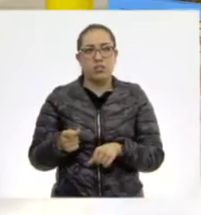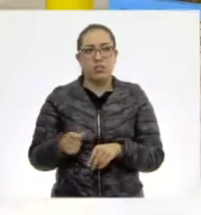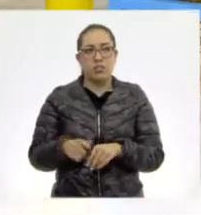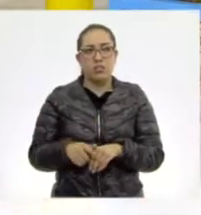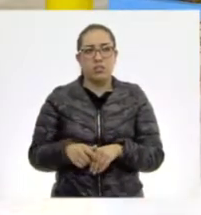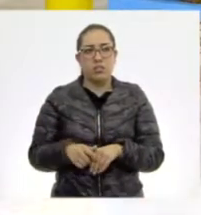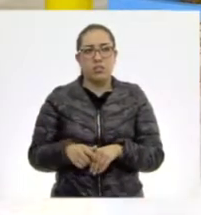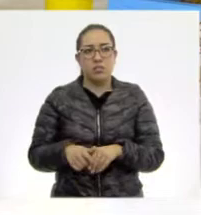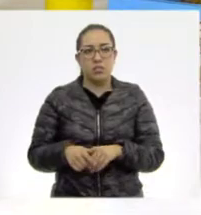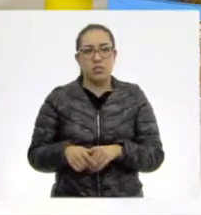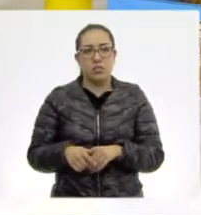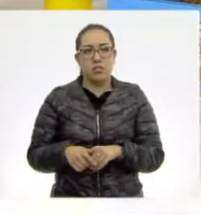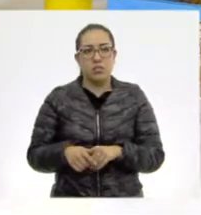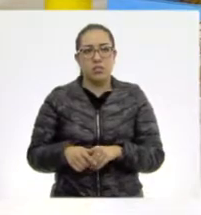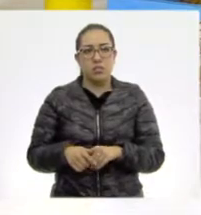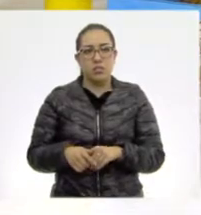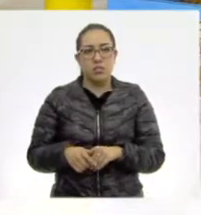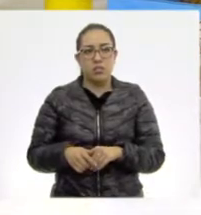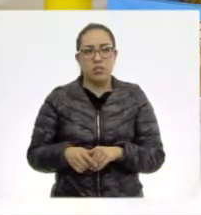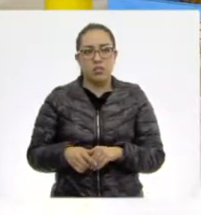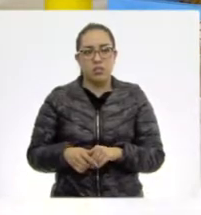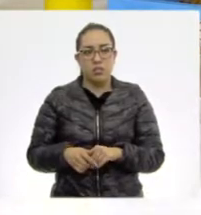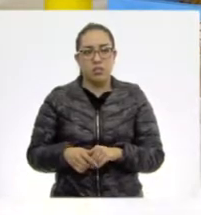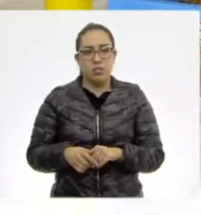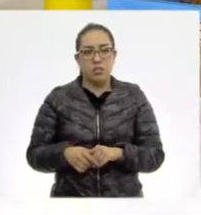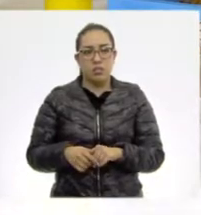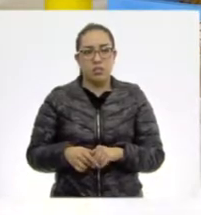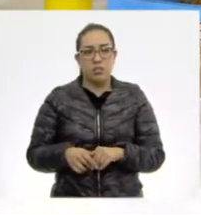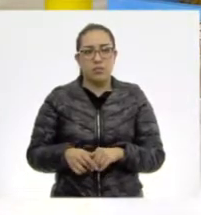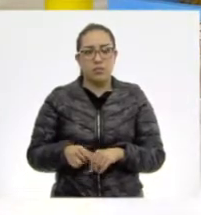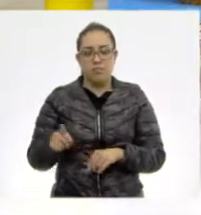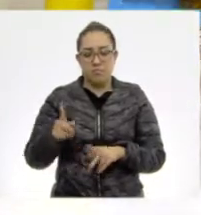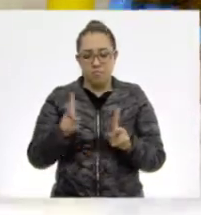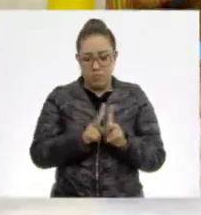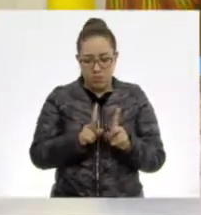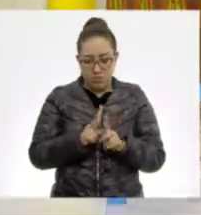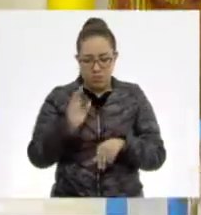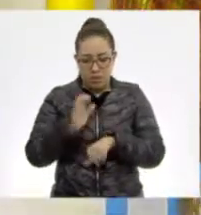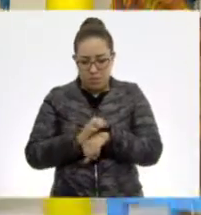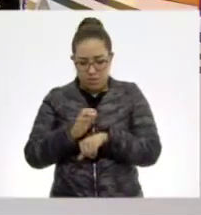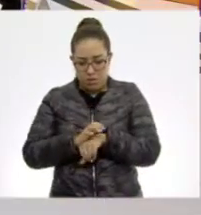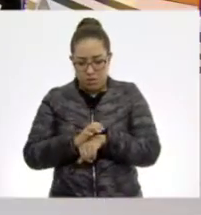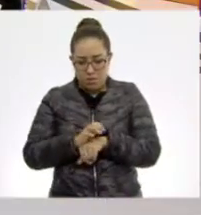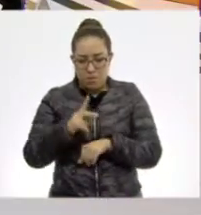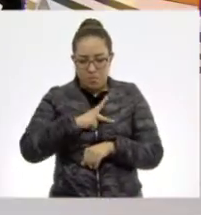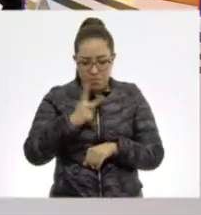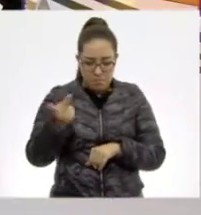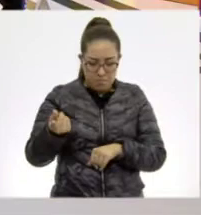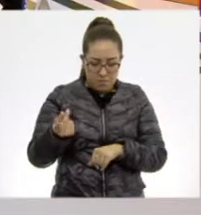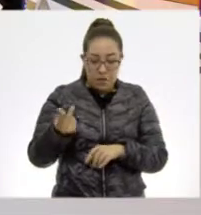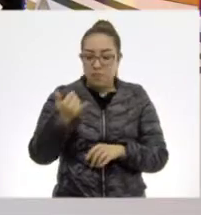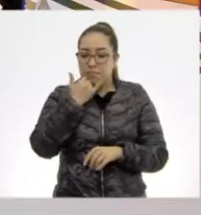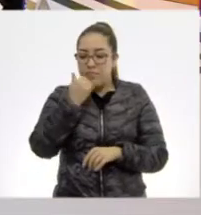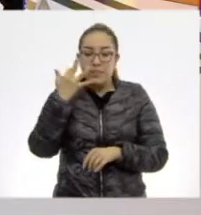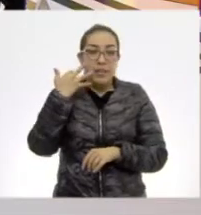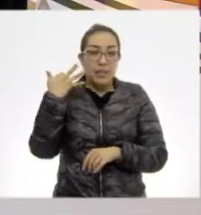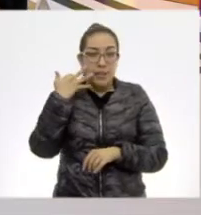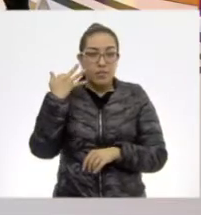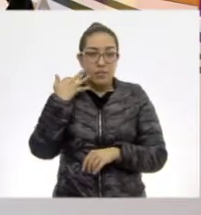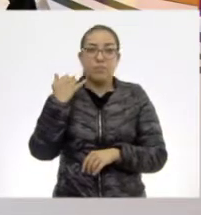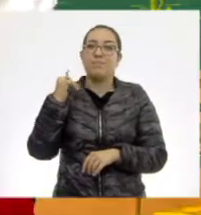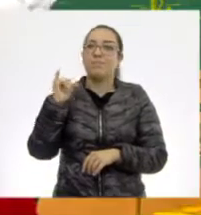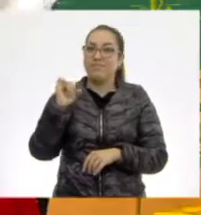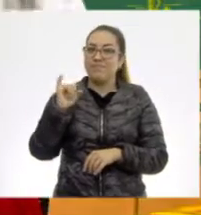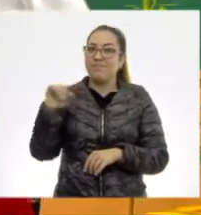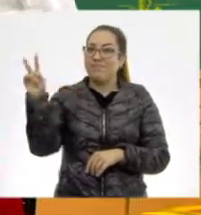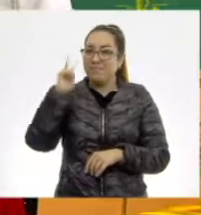era usted, ¿cierto? Sí. Este eran mis amigos de la colonia y mis primos. Y mis primos. Y mi mascota. Exacto. ¿Y ya